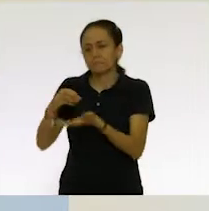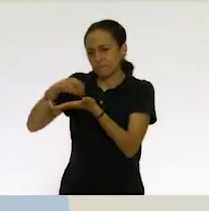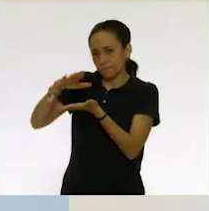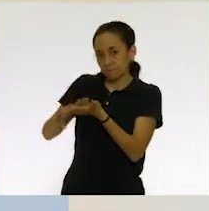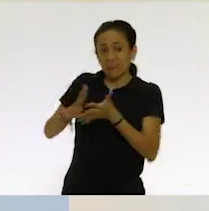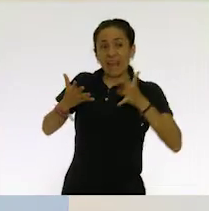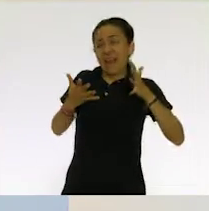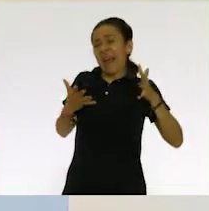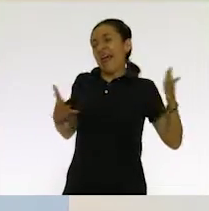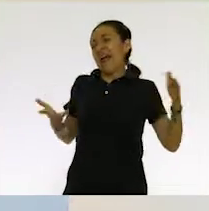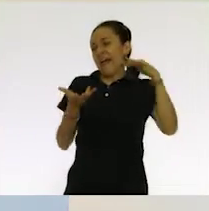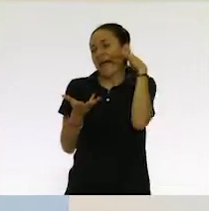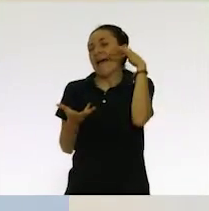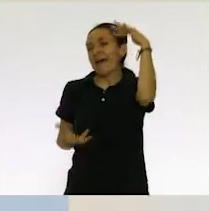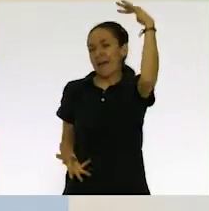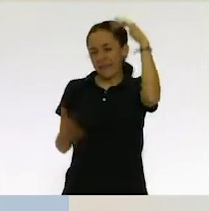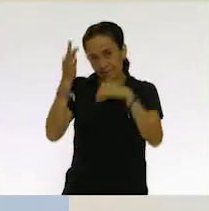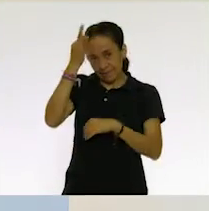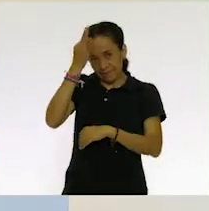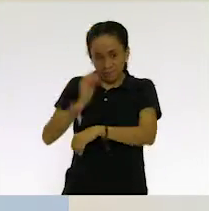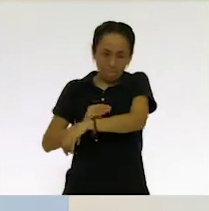Con mucho pelaje.